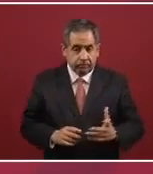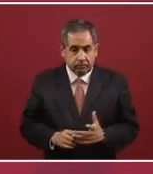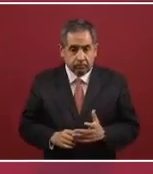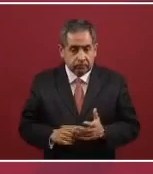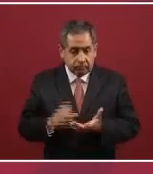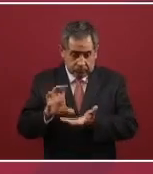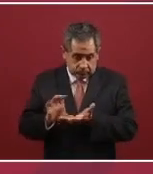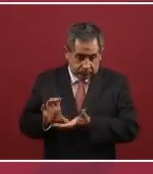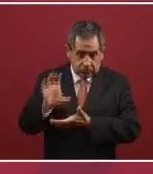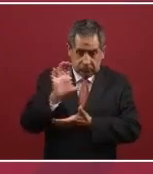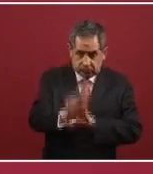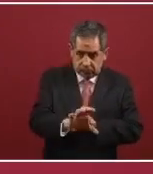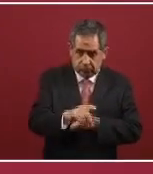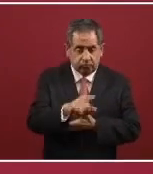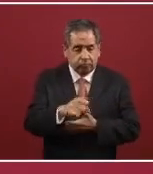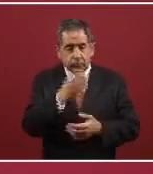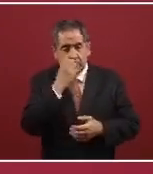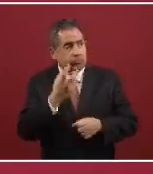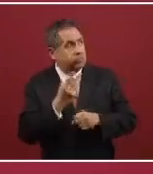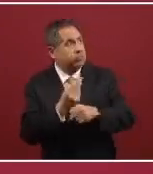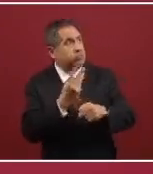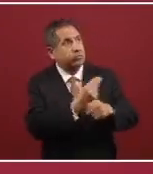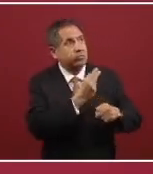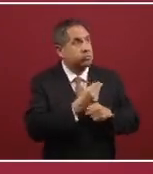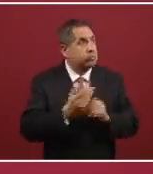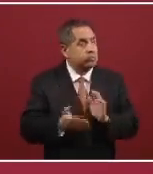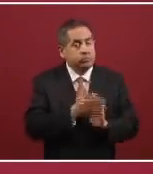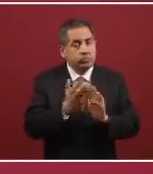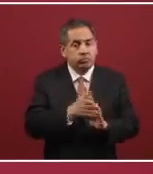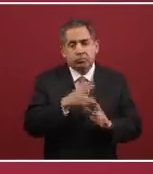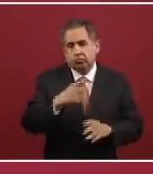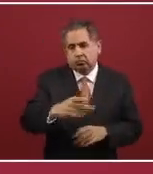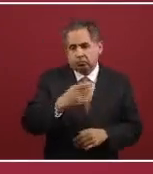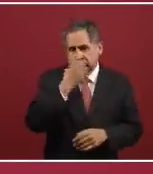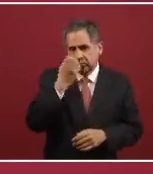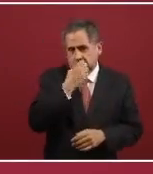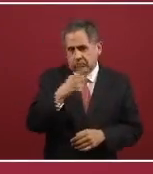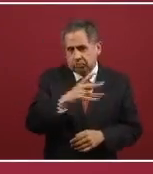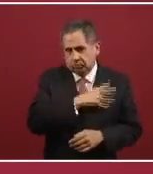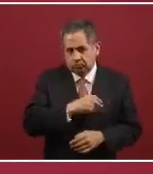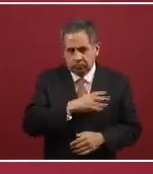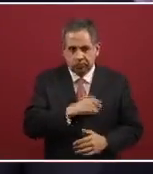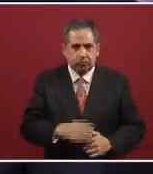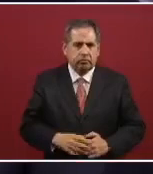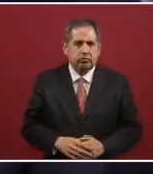con esos recursos mejoren las escuelas donde estudian sus hijos.